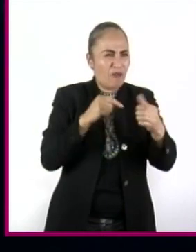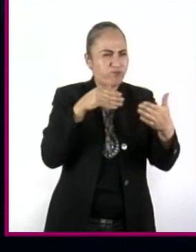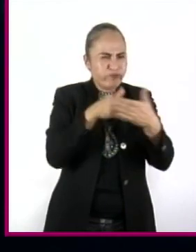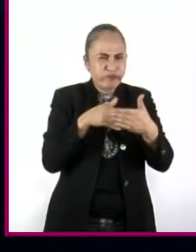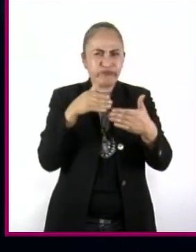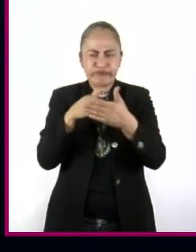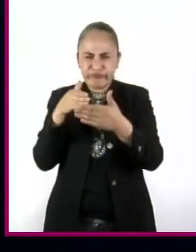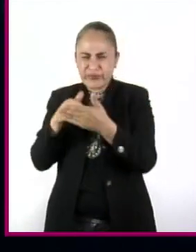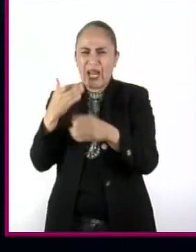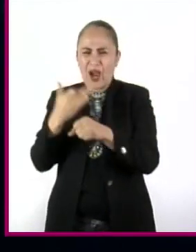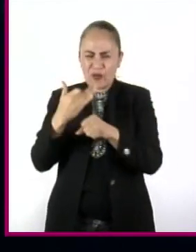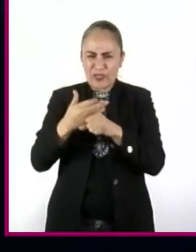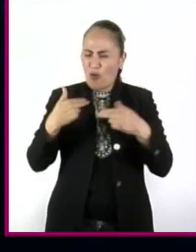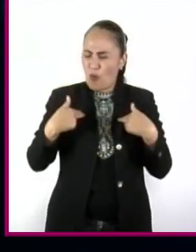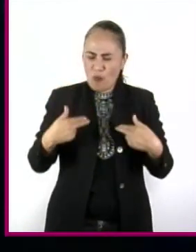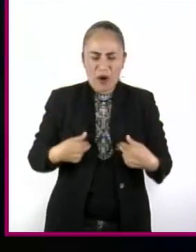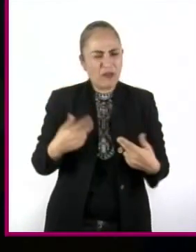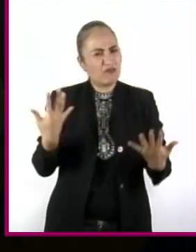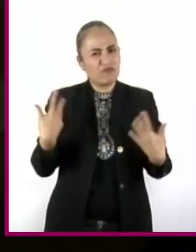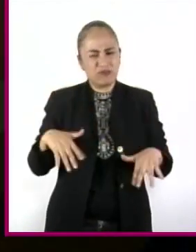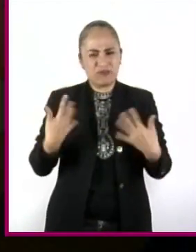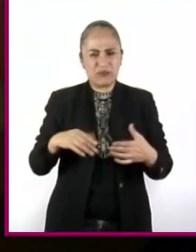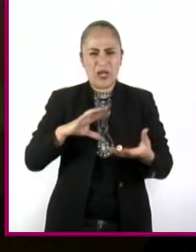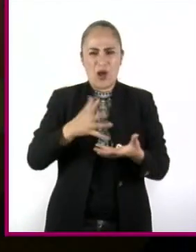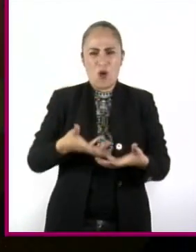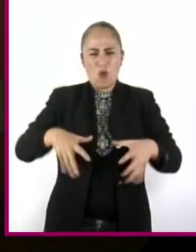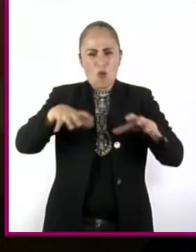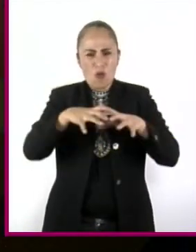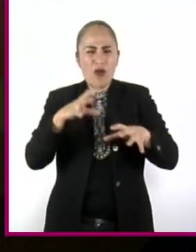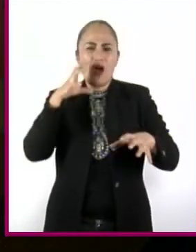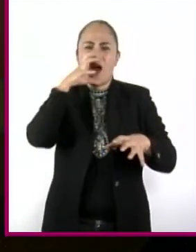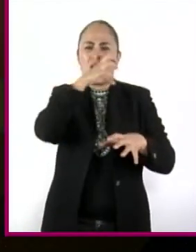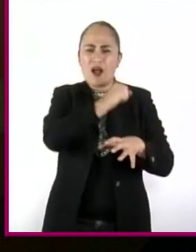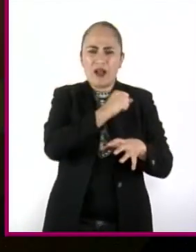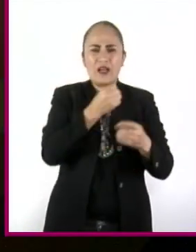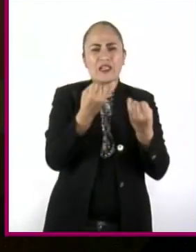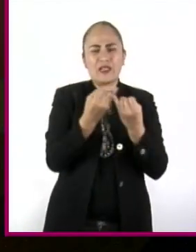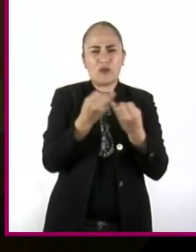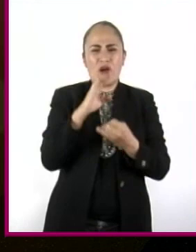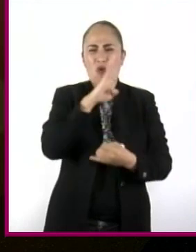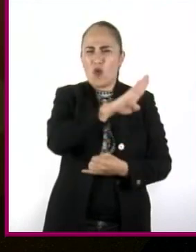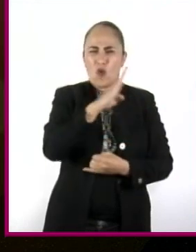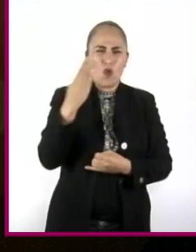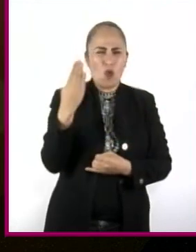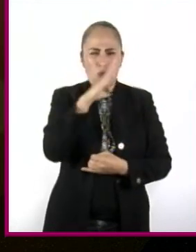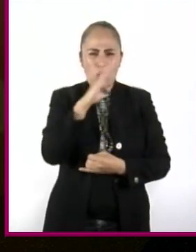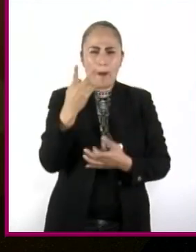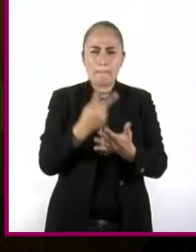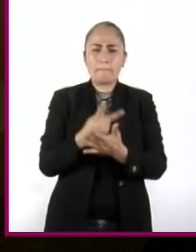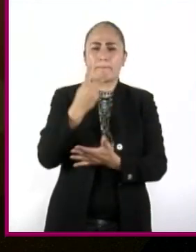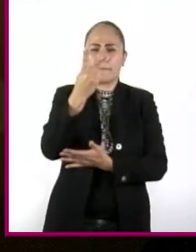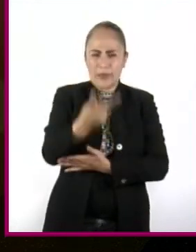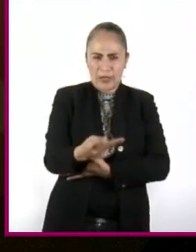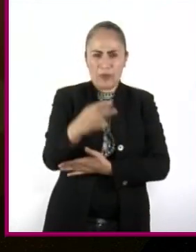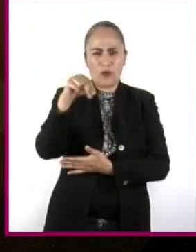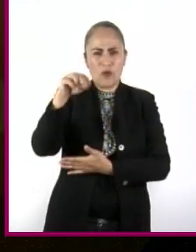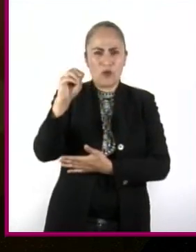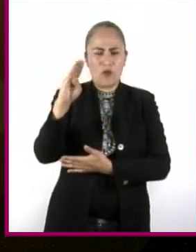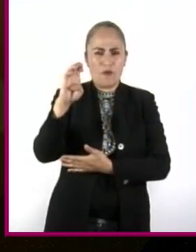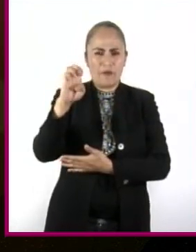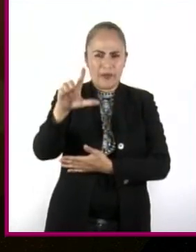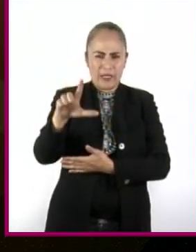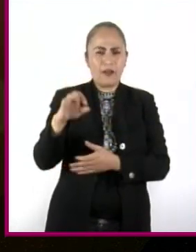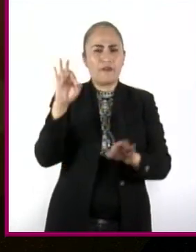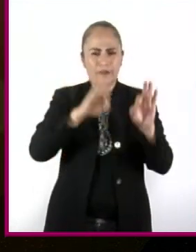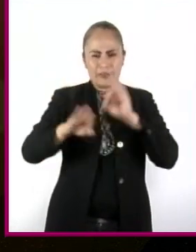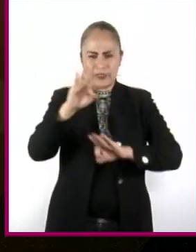la humanidad, como lo son el calentamiento global y el cambio climático. Por ello, el Premio Nobel de Física de 2021